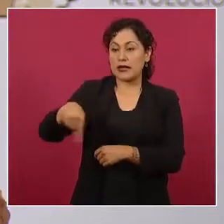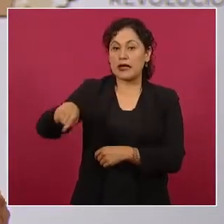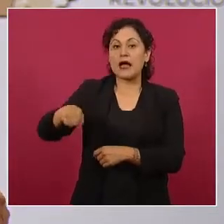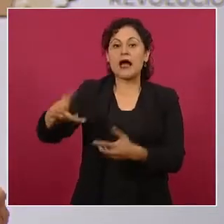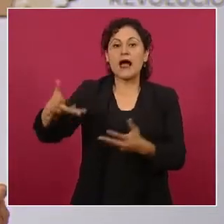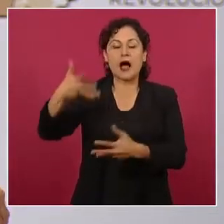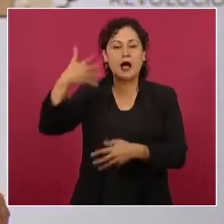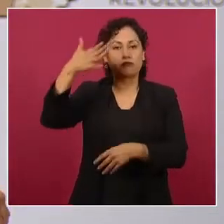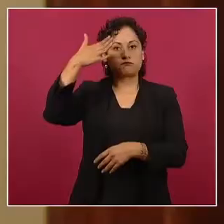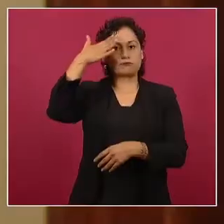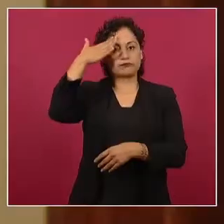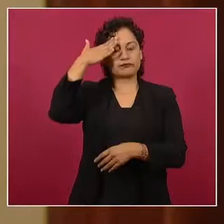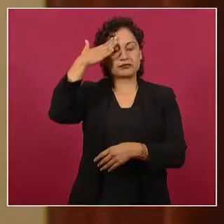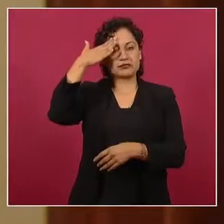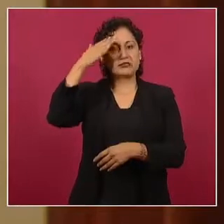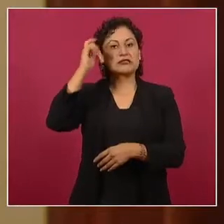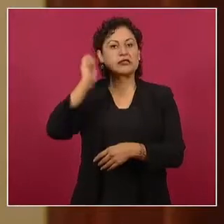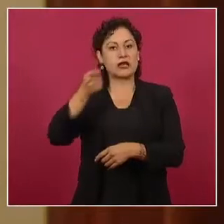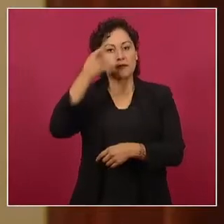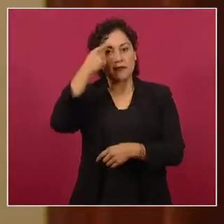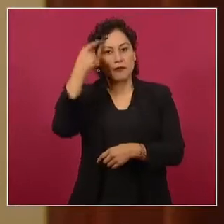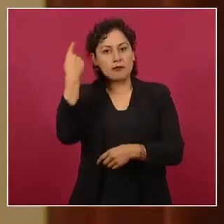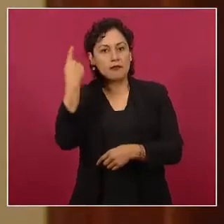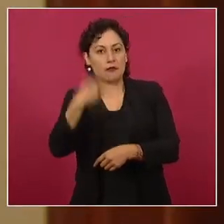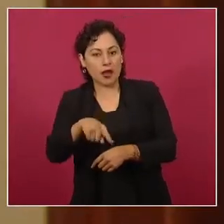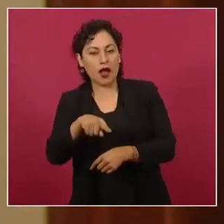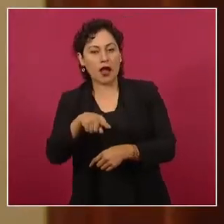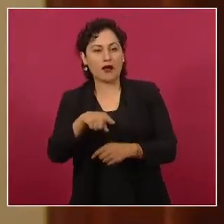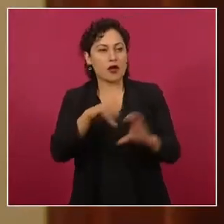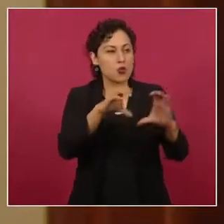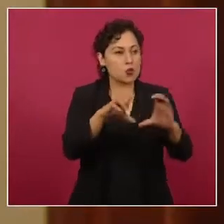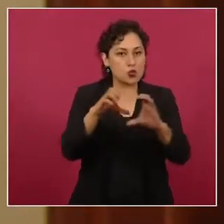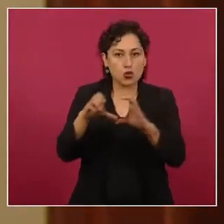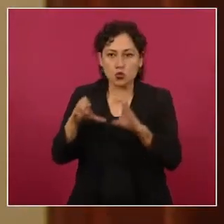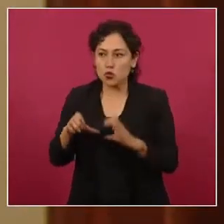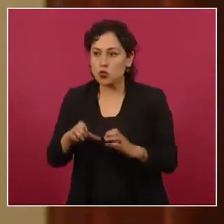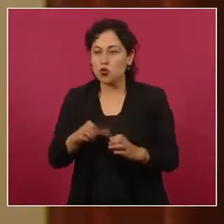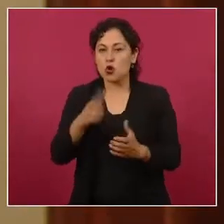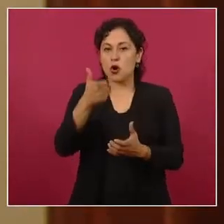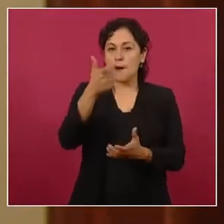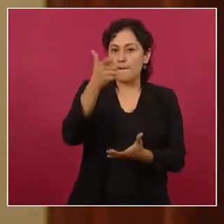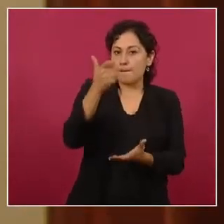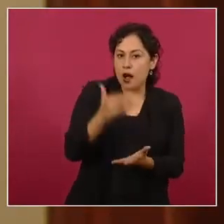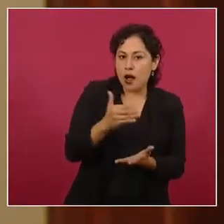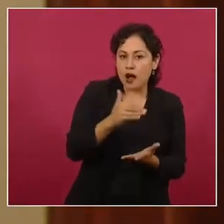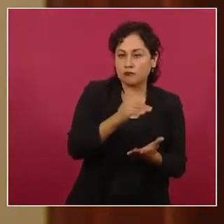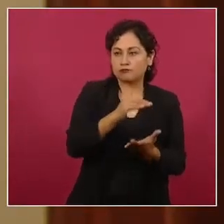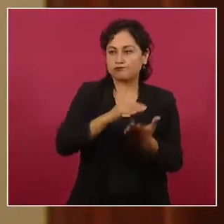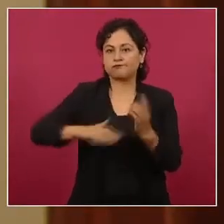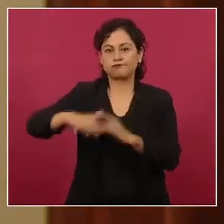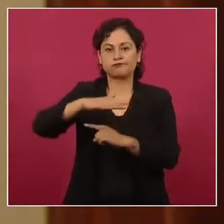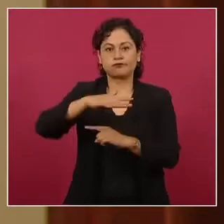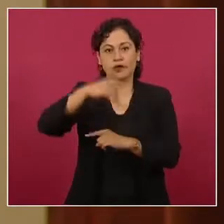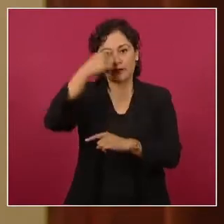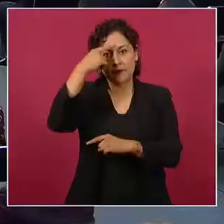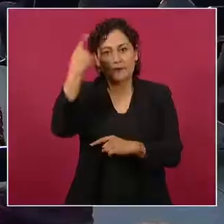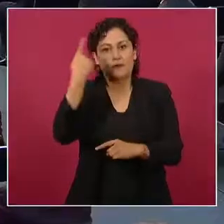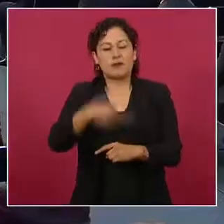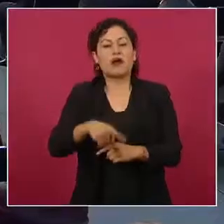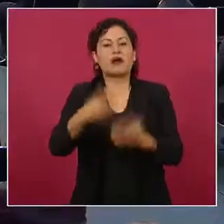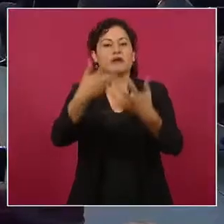en términos de optimización de recursos y determinación de costos el liderazgo en generación eléctrica en